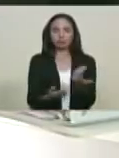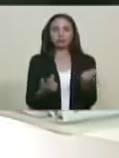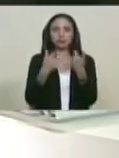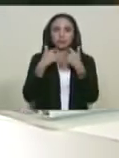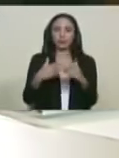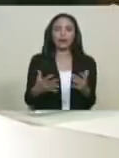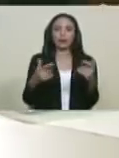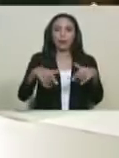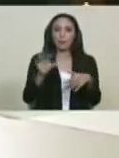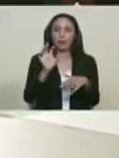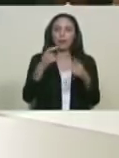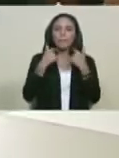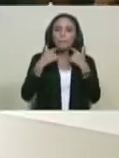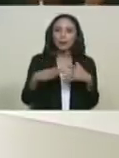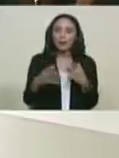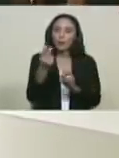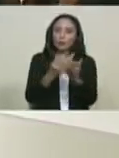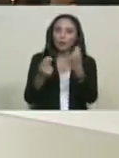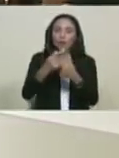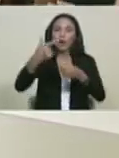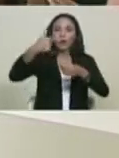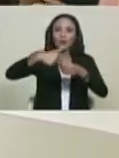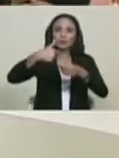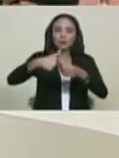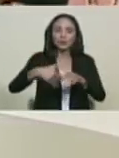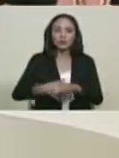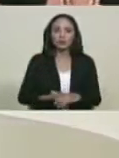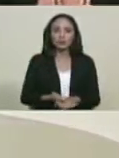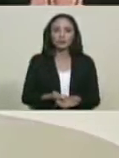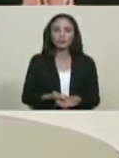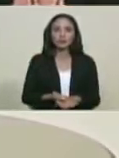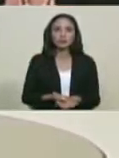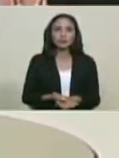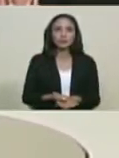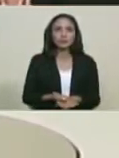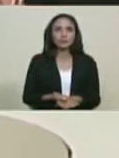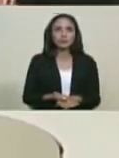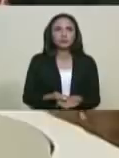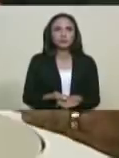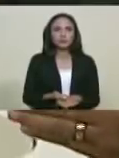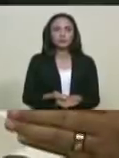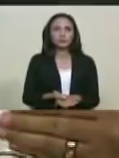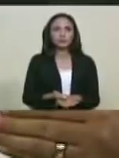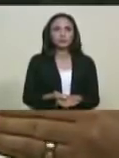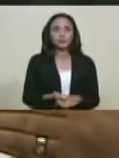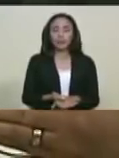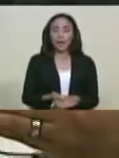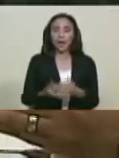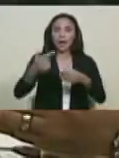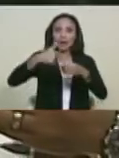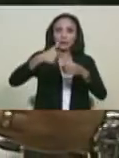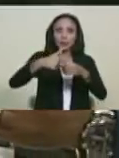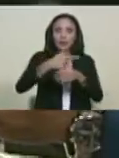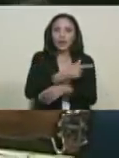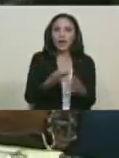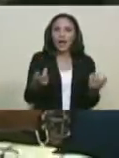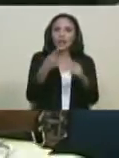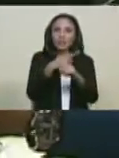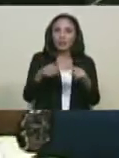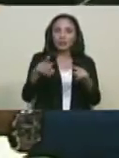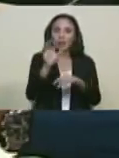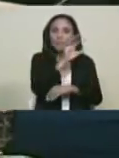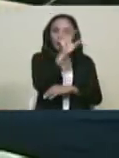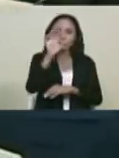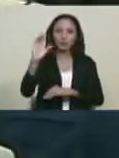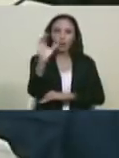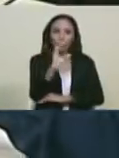nación en gasolina que se va a colombia a través de las